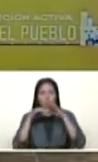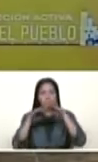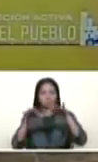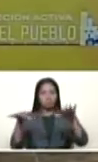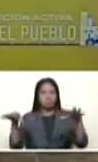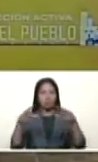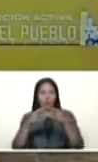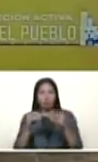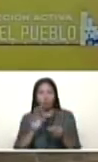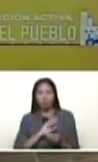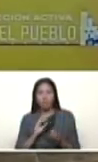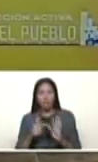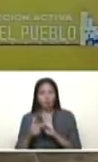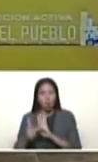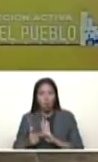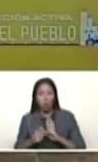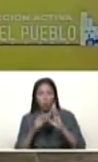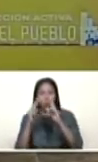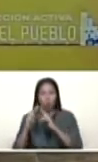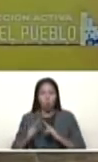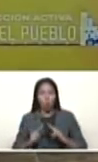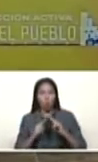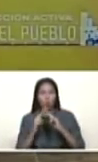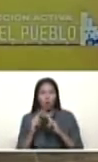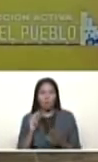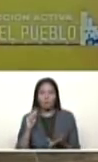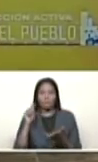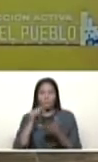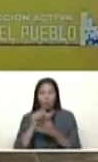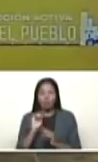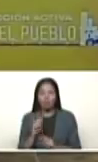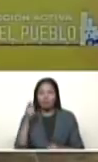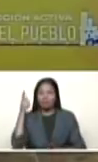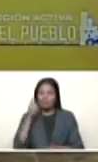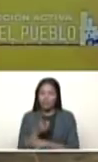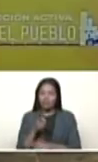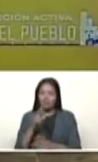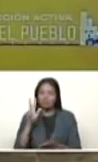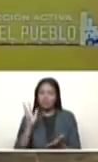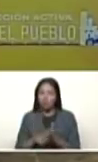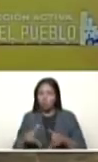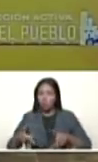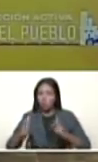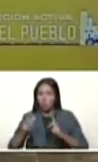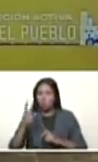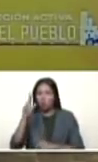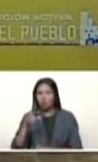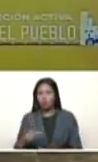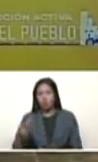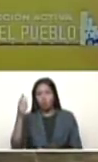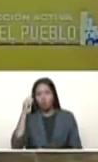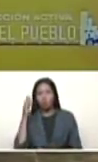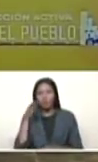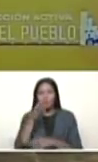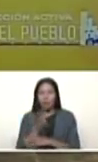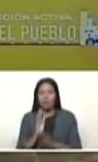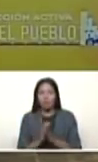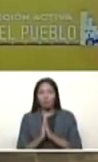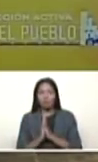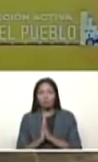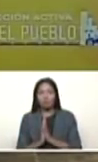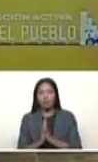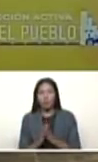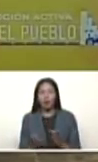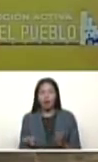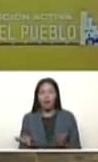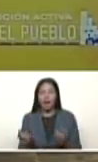publiquen, ustedes lo conozcan y ustedes van allá con el punto de cuenta a exigir que se cumpla todos los días. Contraloría Social. Vamos a reactivar